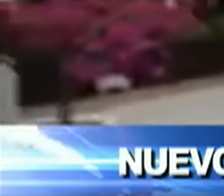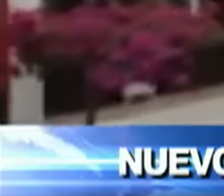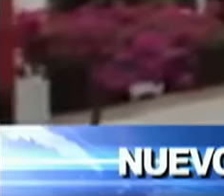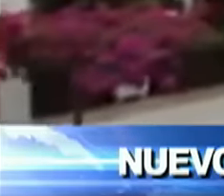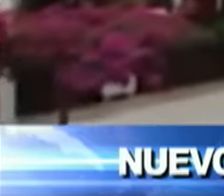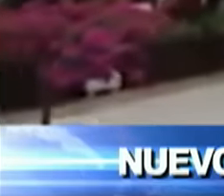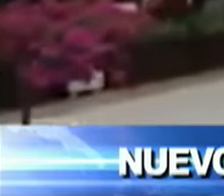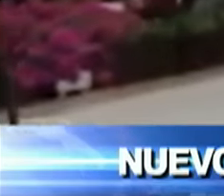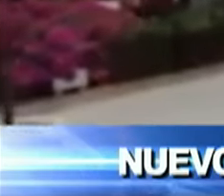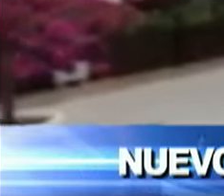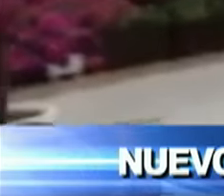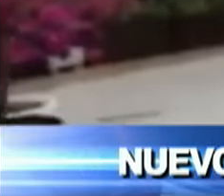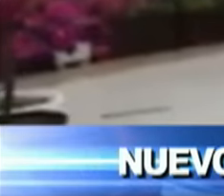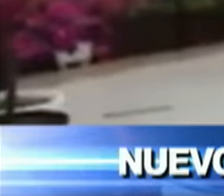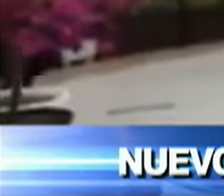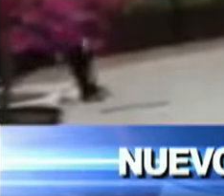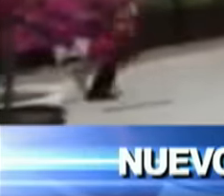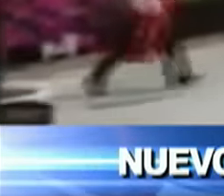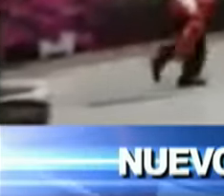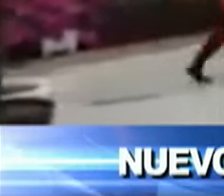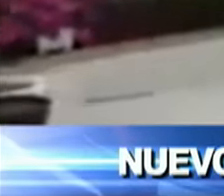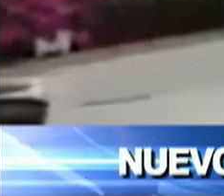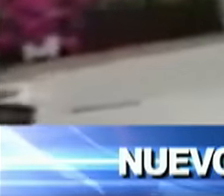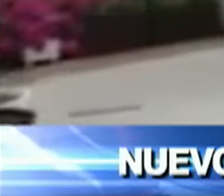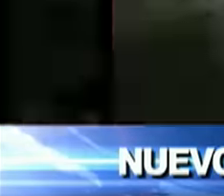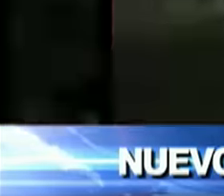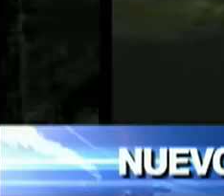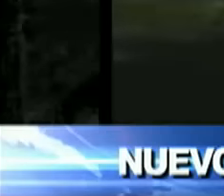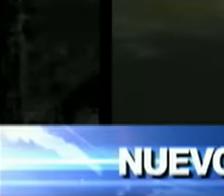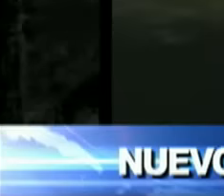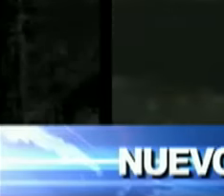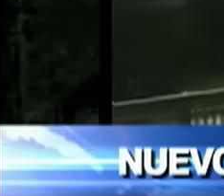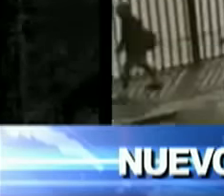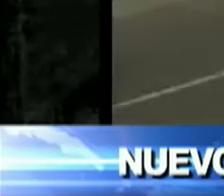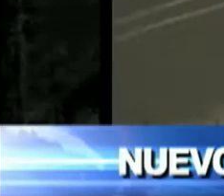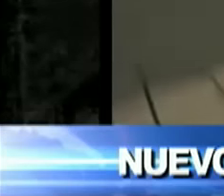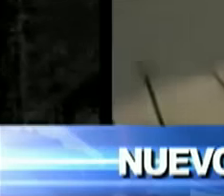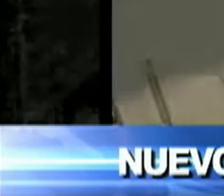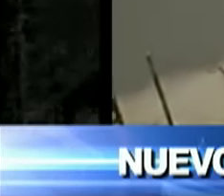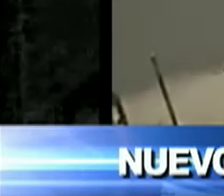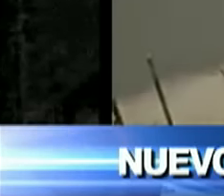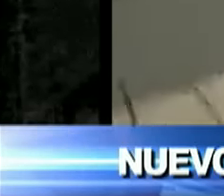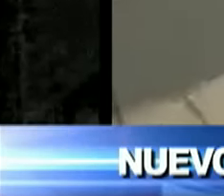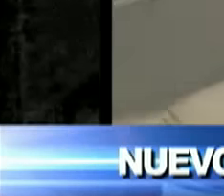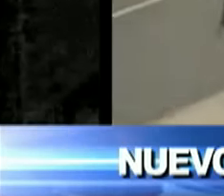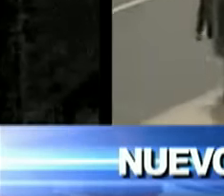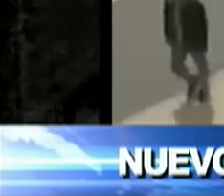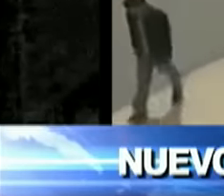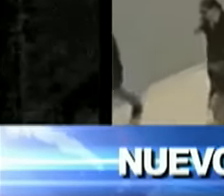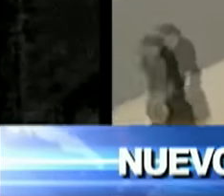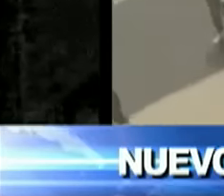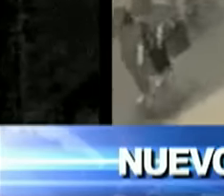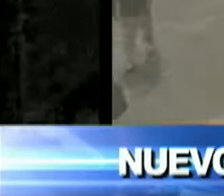Perú. Las imágenes fueron compartidas en las redes sociales.